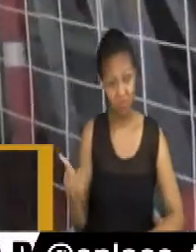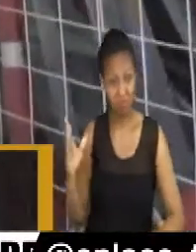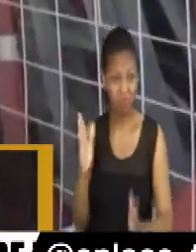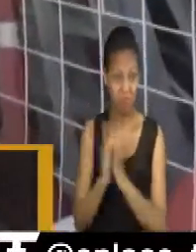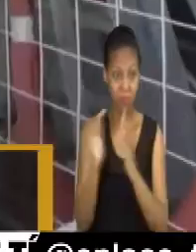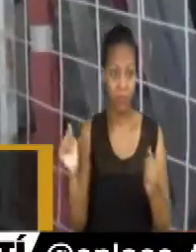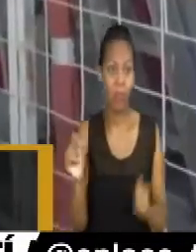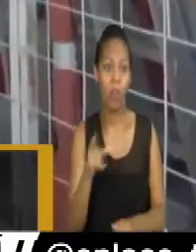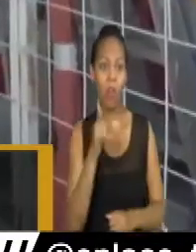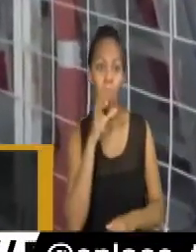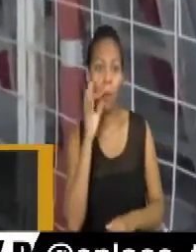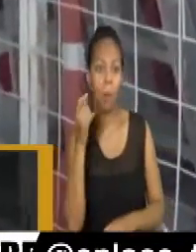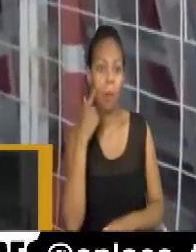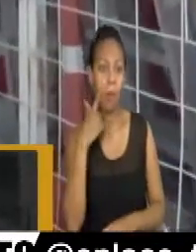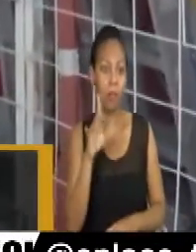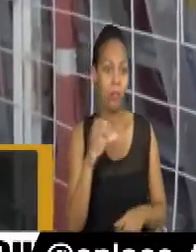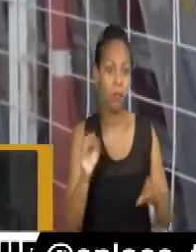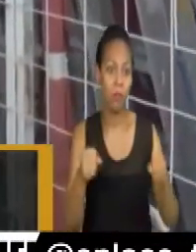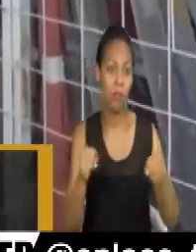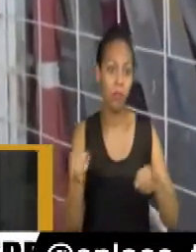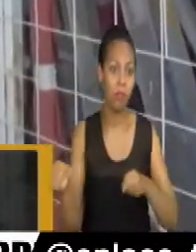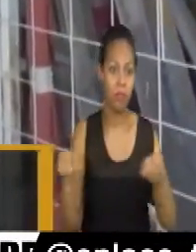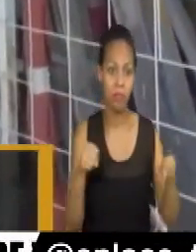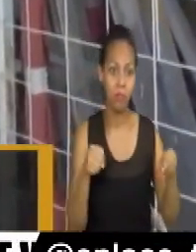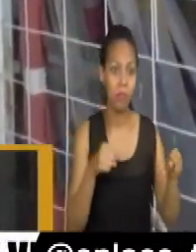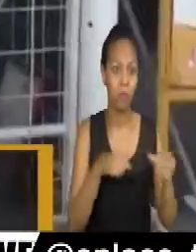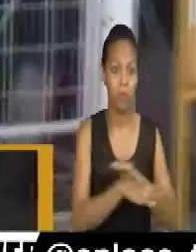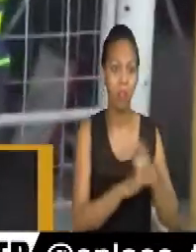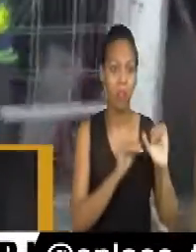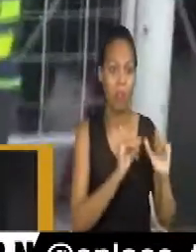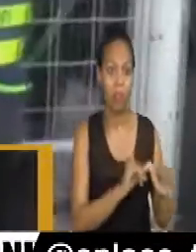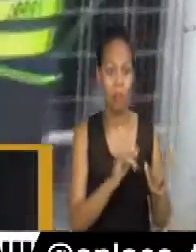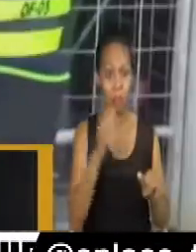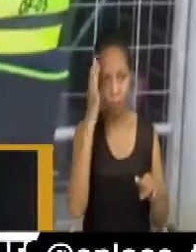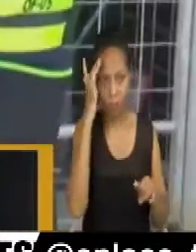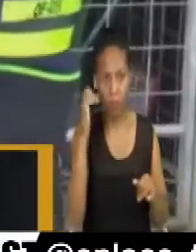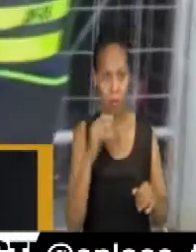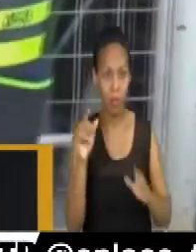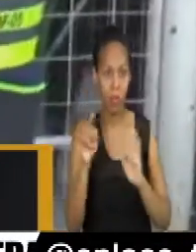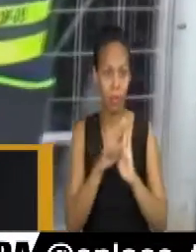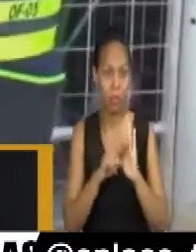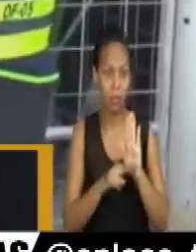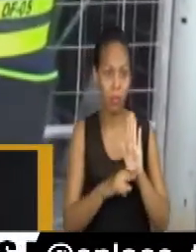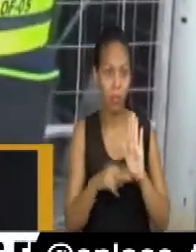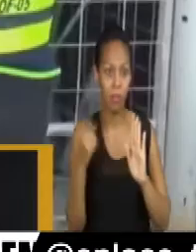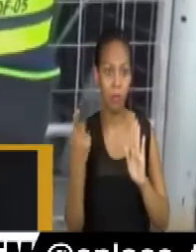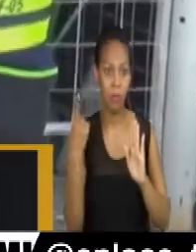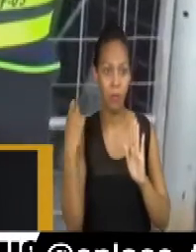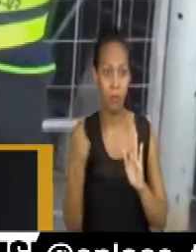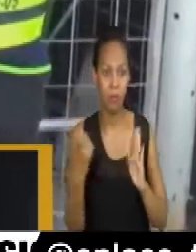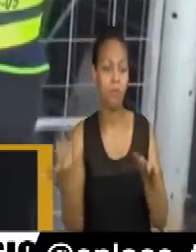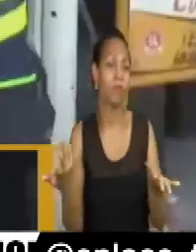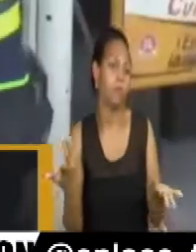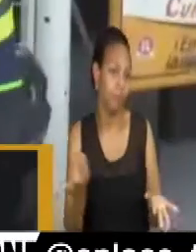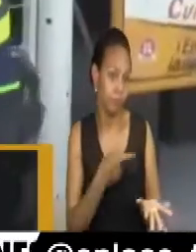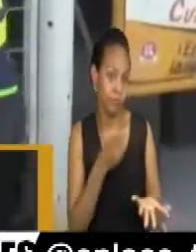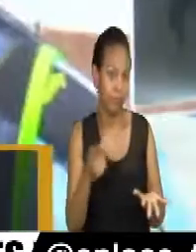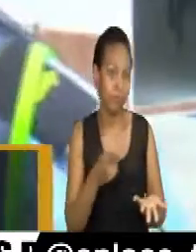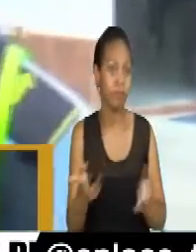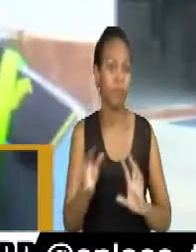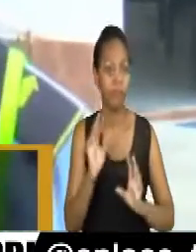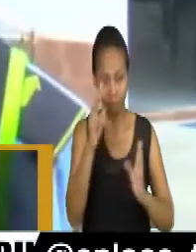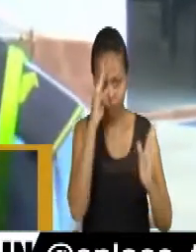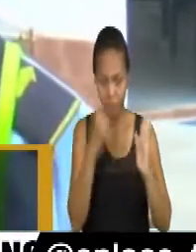parecer se le inmoviliza su motocicleta por infringir las normas de tránsito. Al lugar llegó la policía para percatarse de la situación. La verdad que para nosotros es